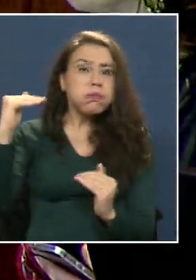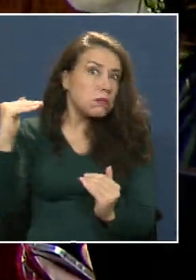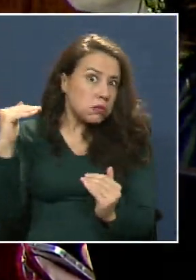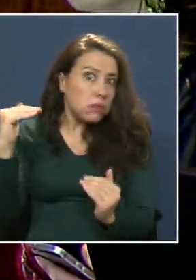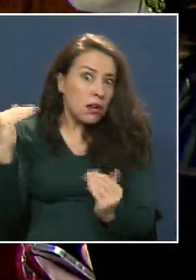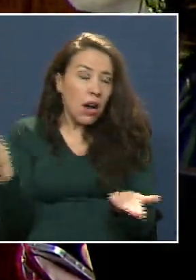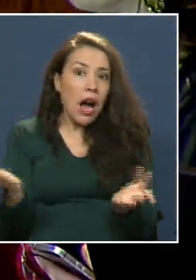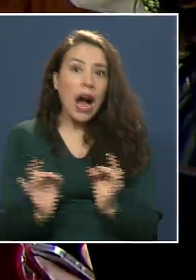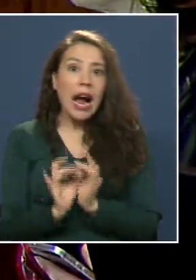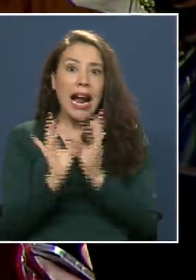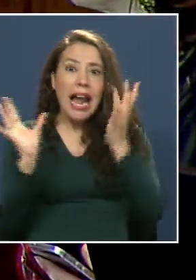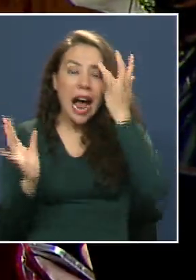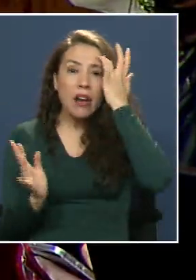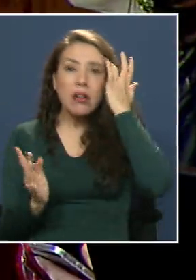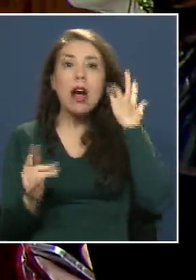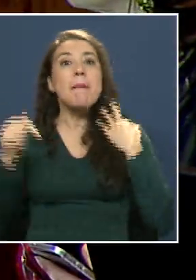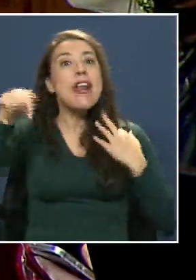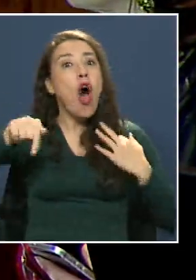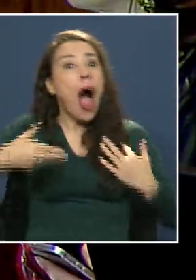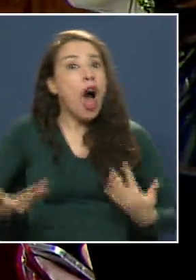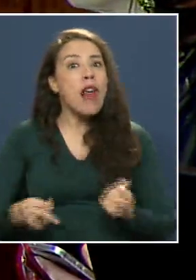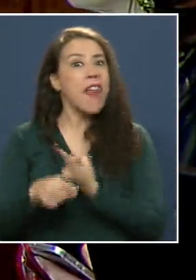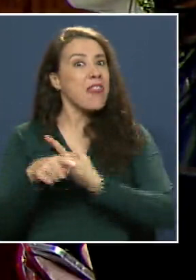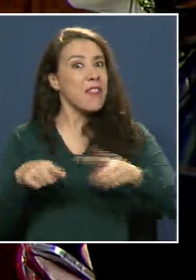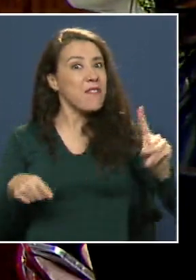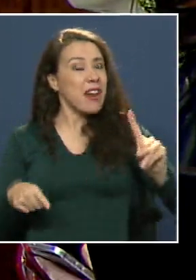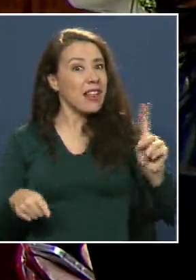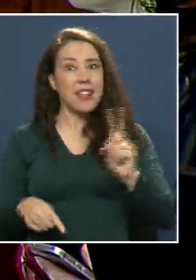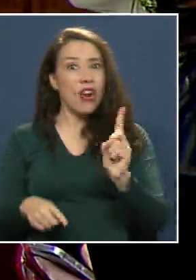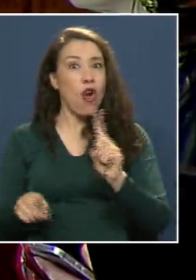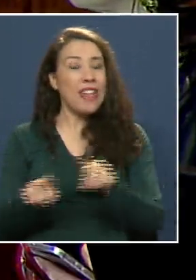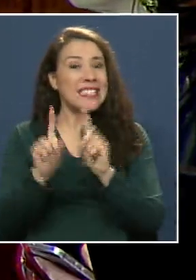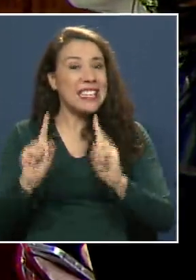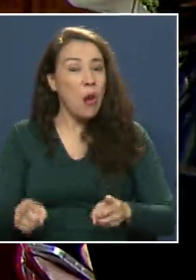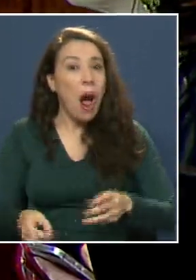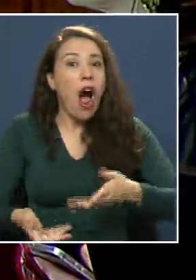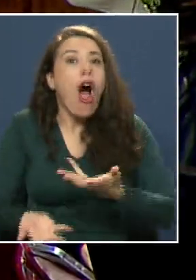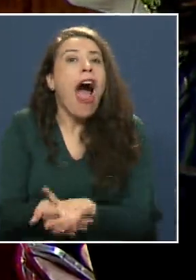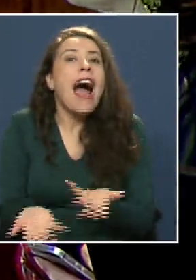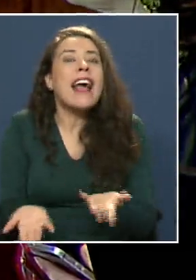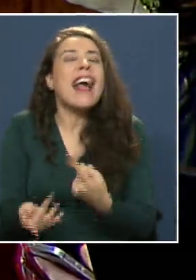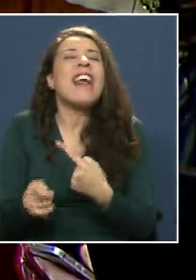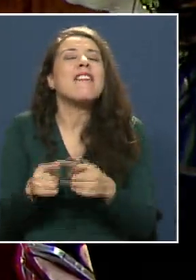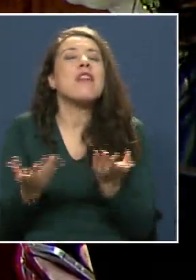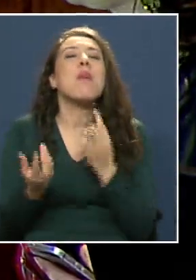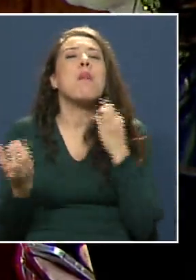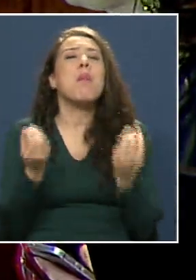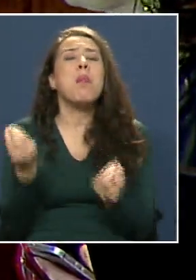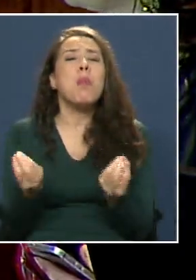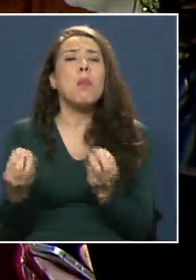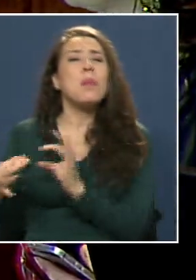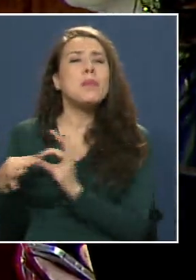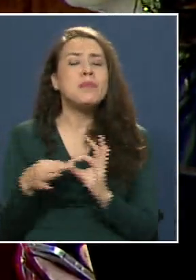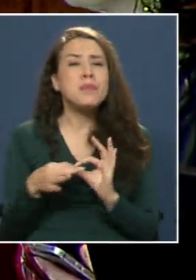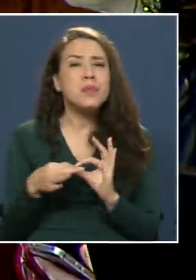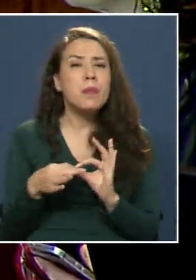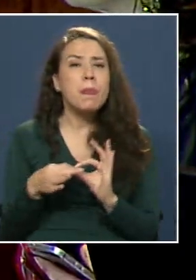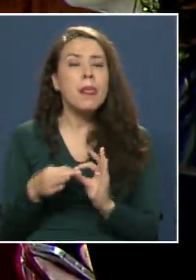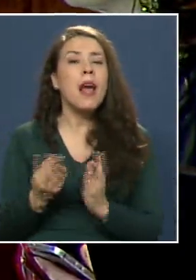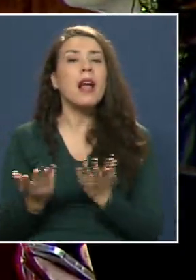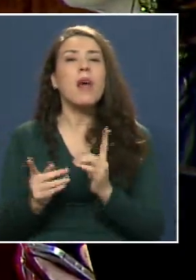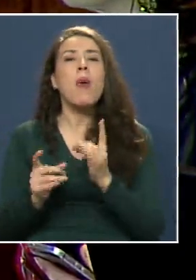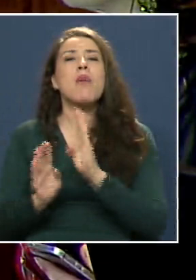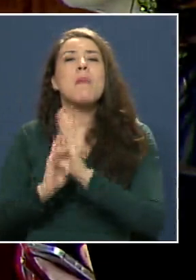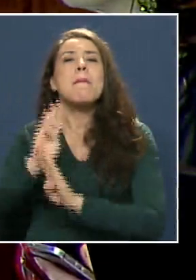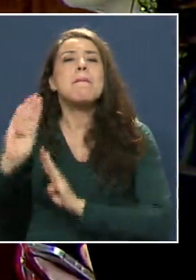evidente. Lo que no ocurre hoy día, que tenemos un proceso penal que es fundamentalmente